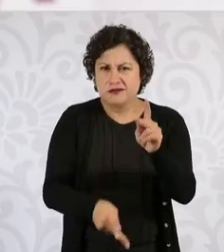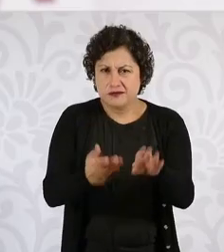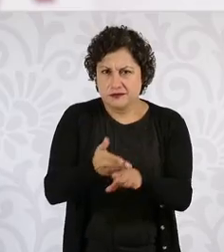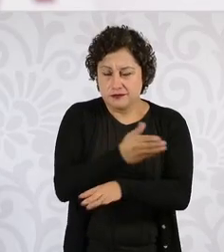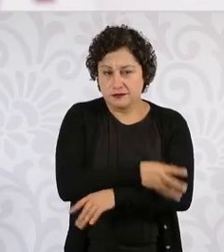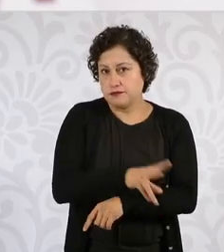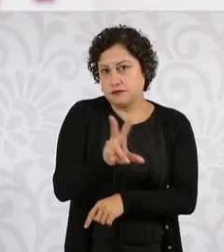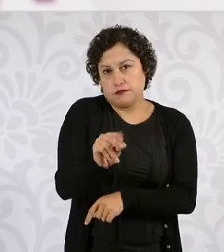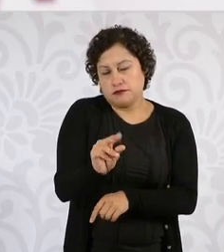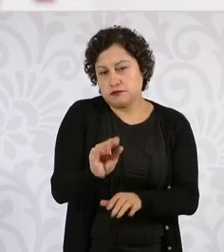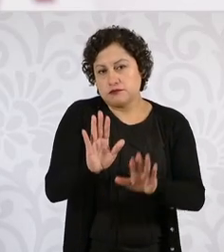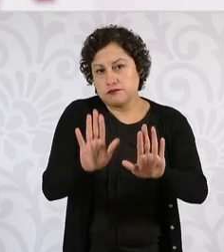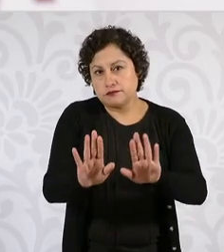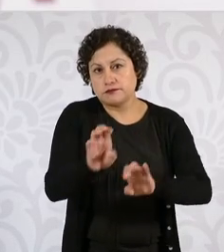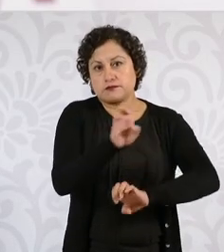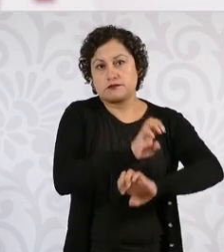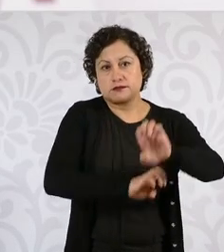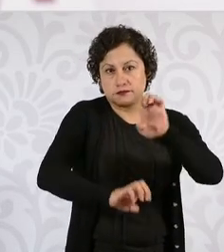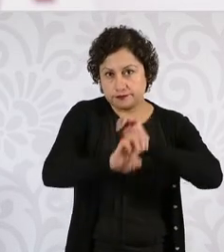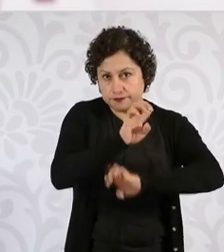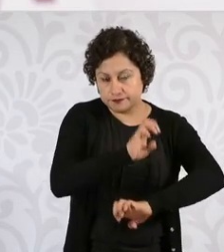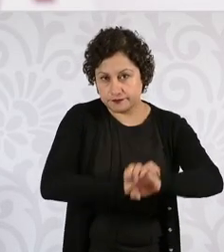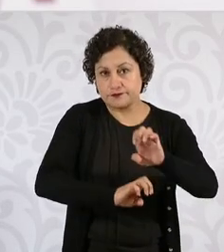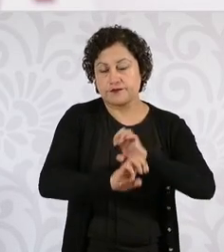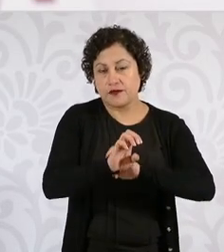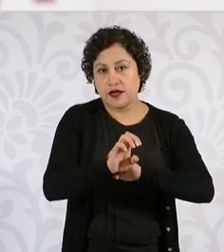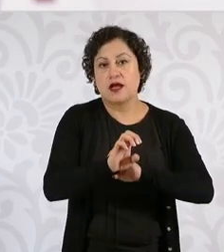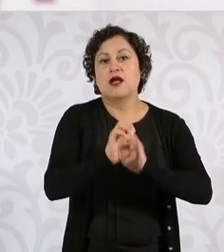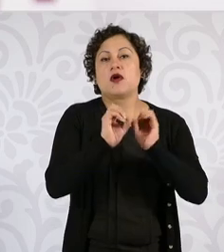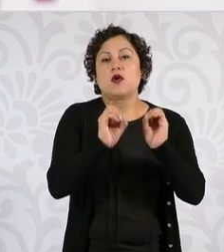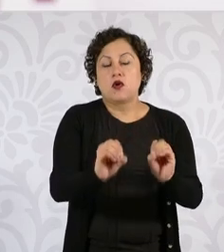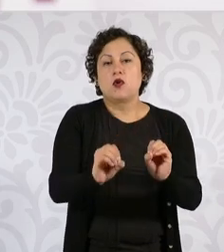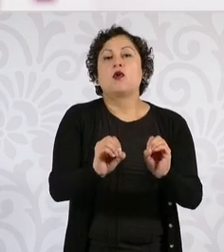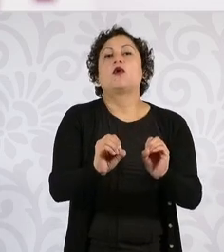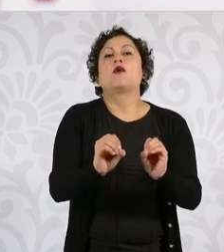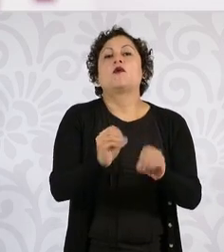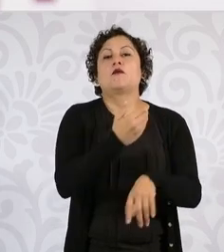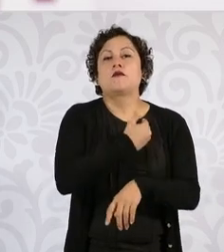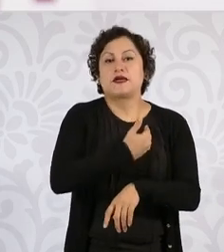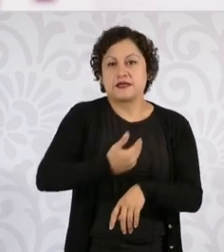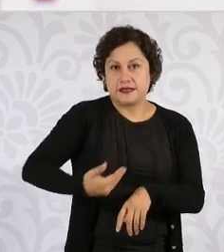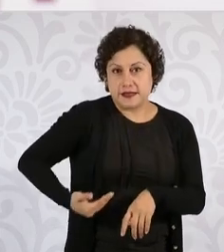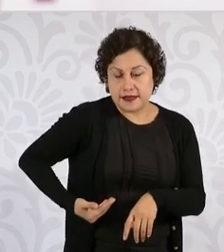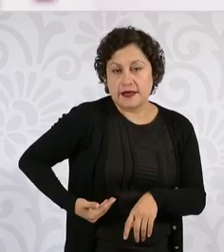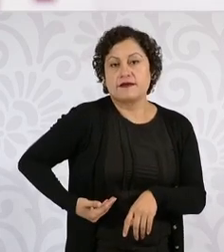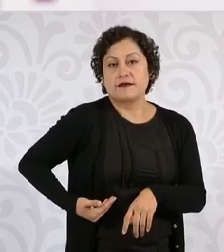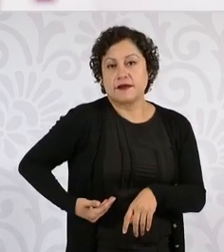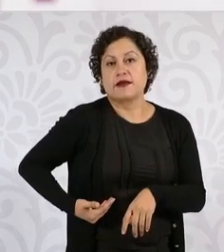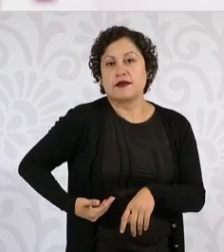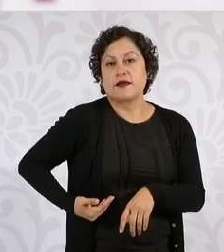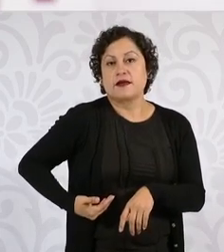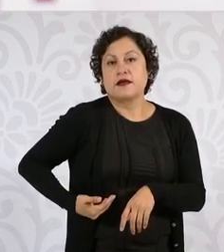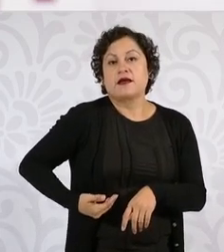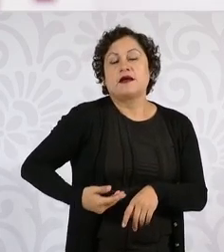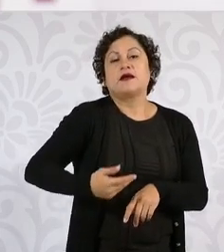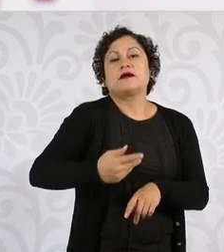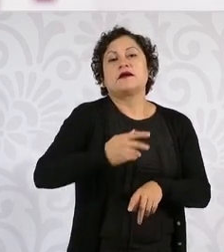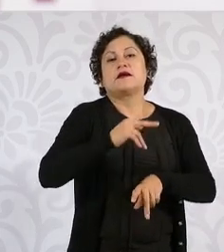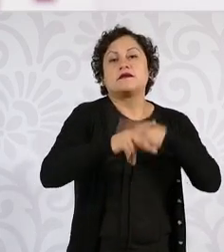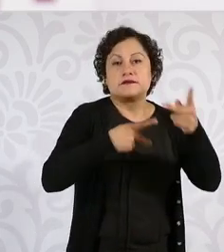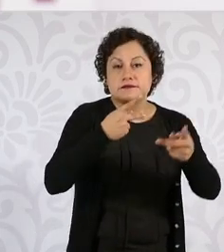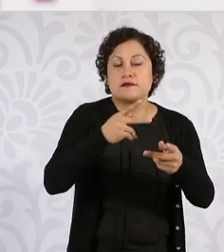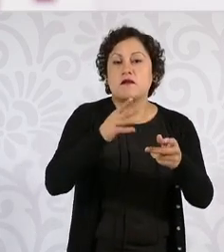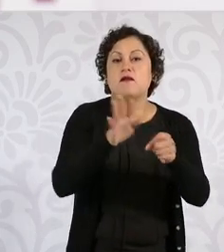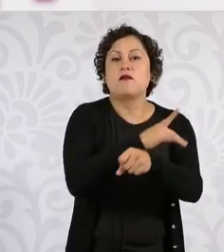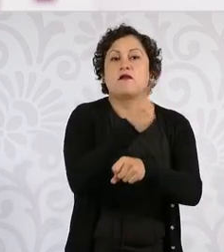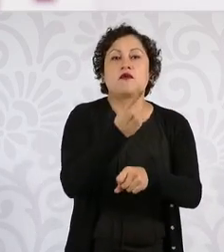del embajador al presidente de la República por la acción en Sinaloa, en donde nunca se consultó